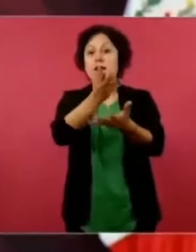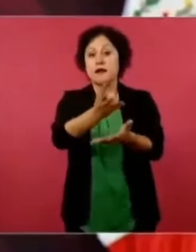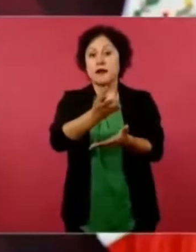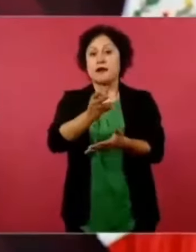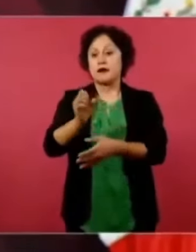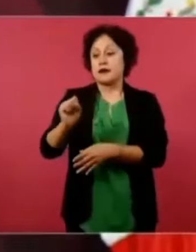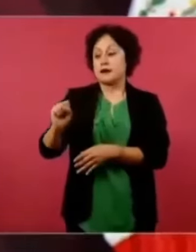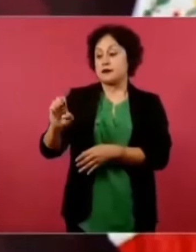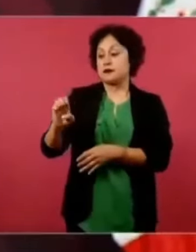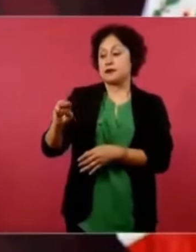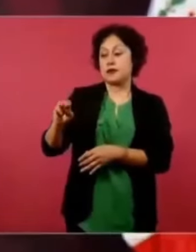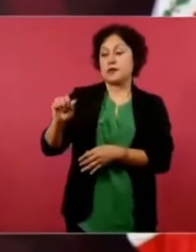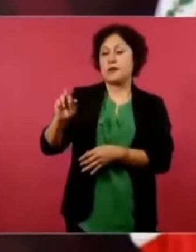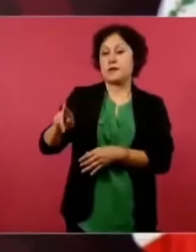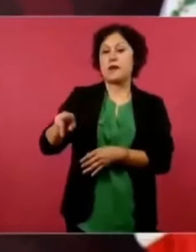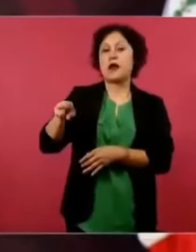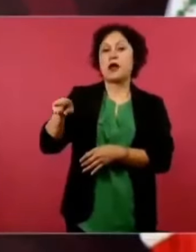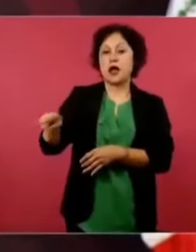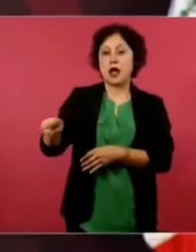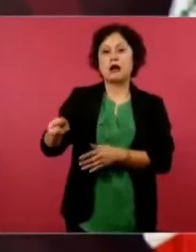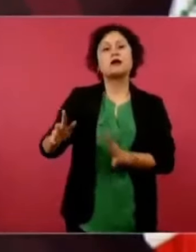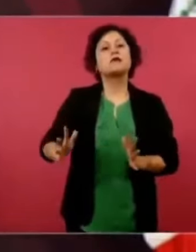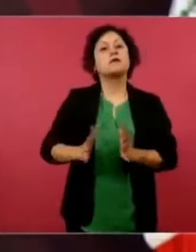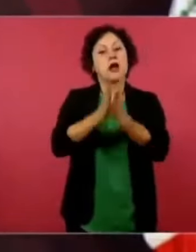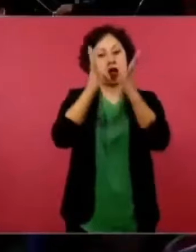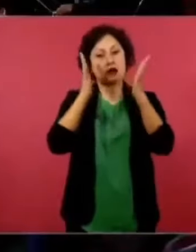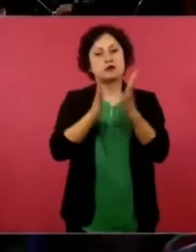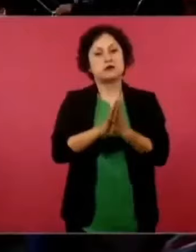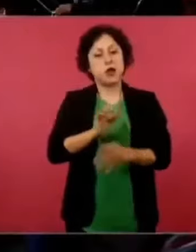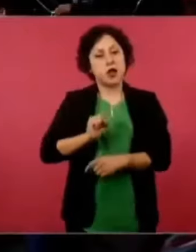cooperaba el ejército no